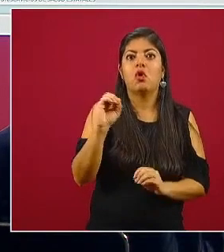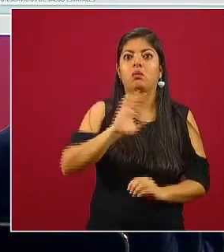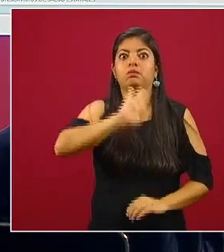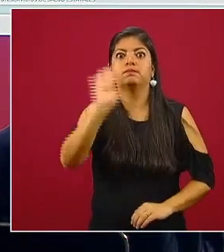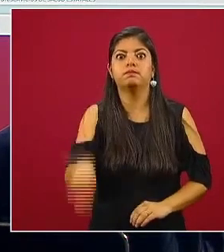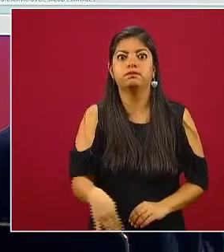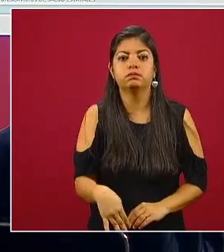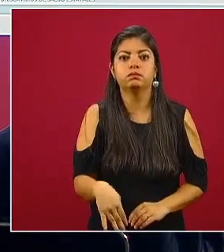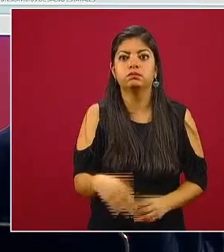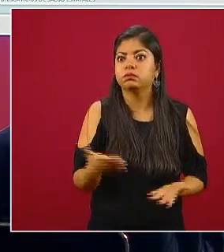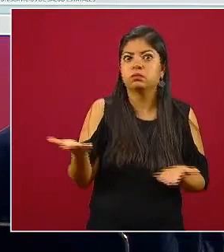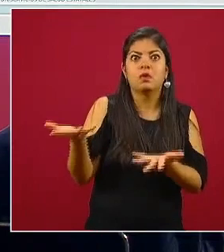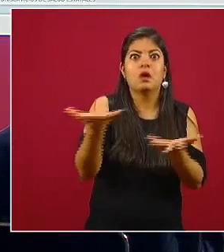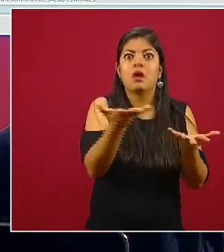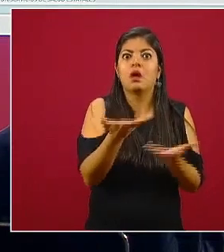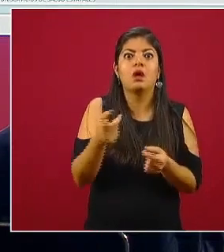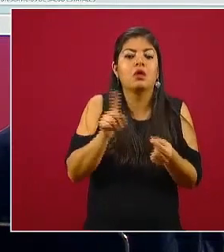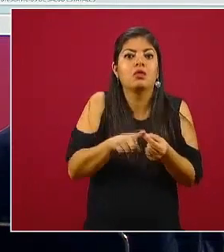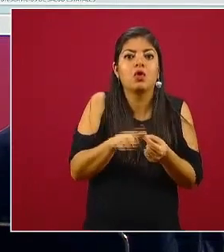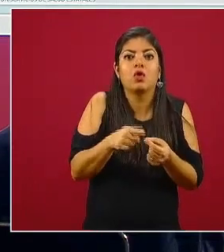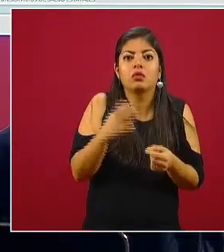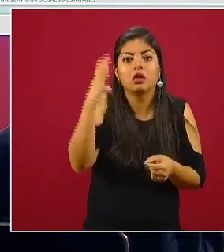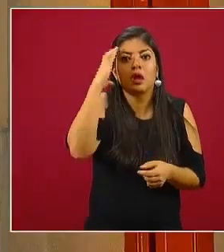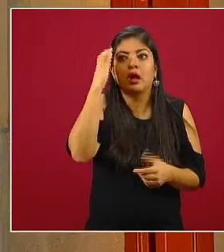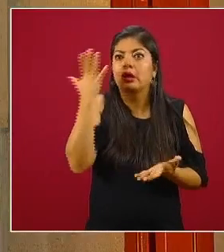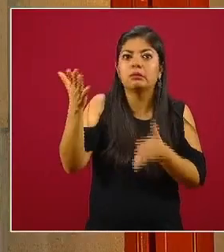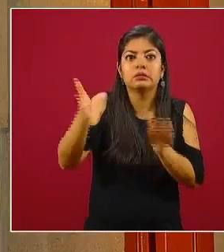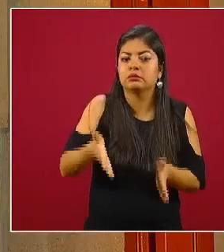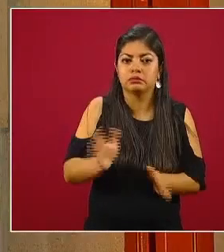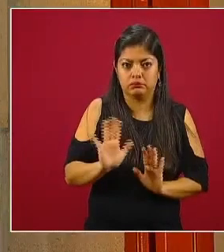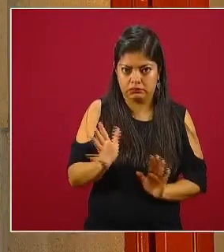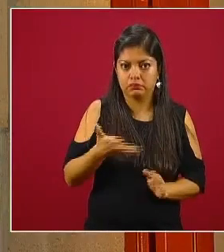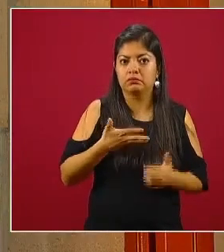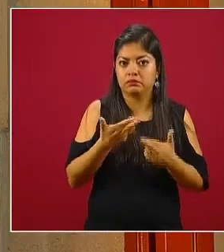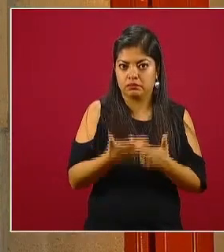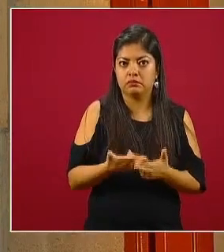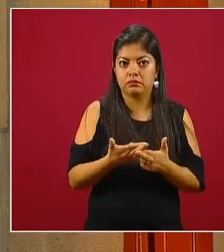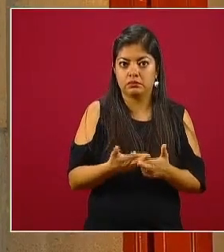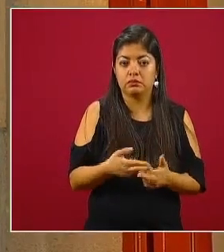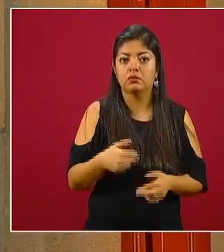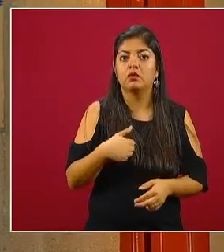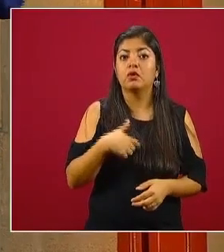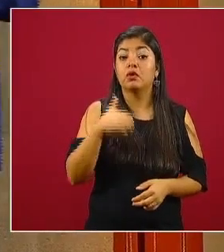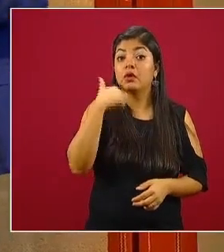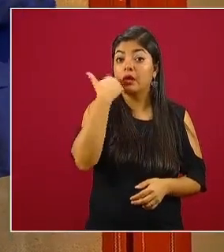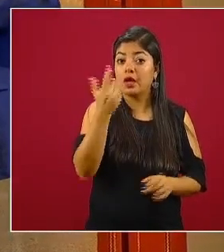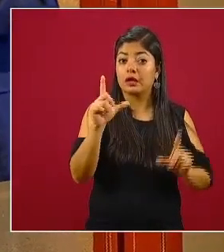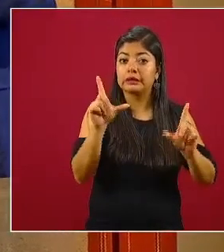vida por el hecho de que no logra tener una cama disponible. Y aquí quiero dar un brevísimo mensaje